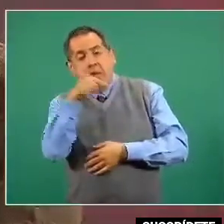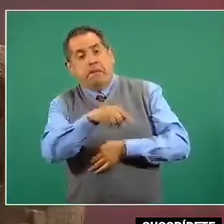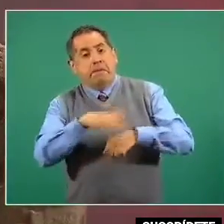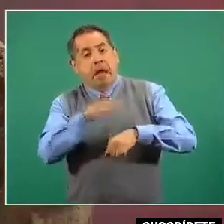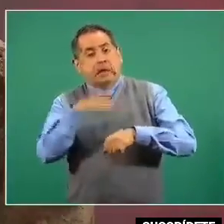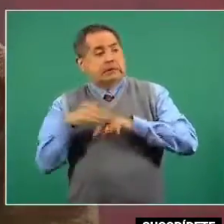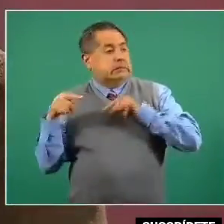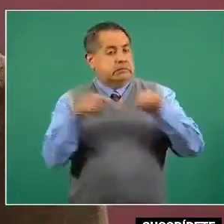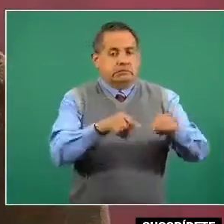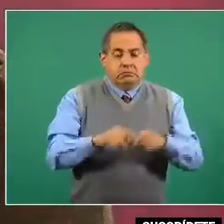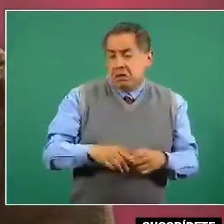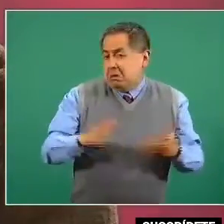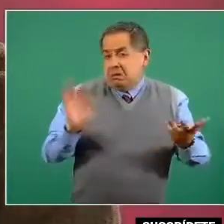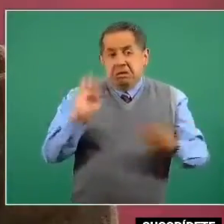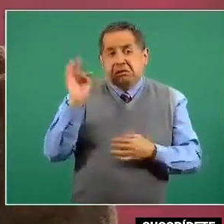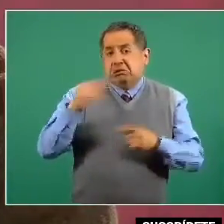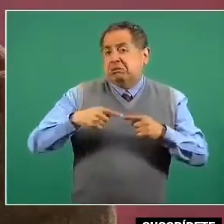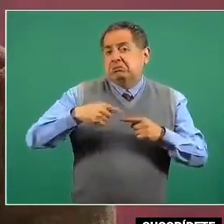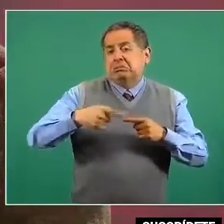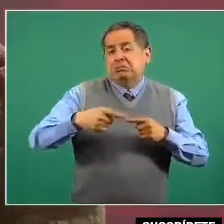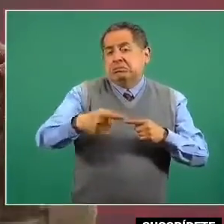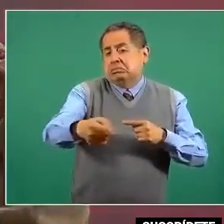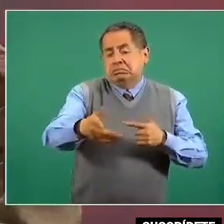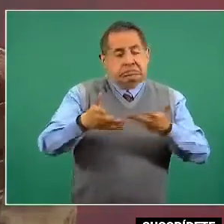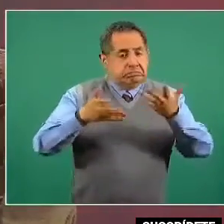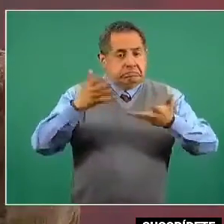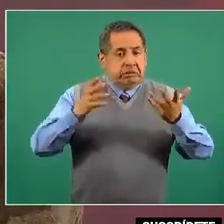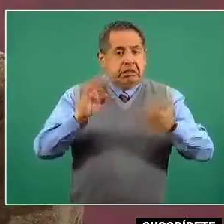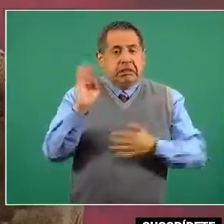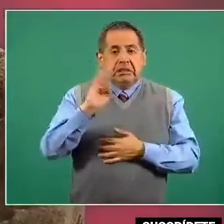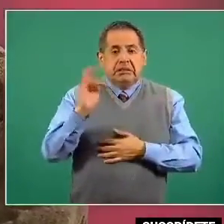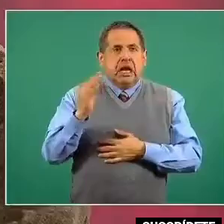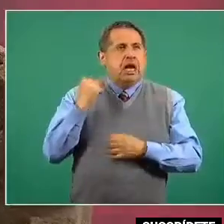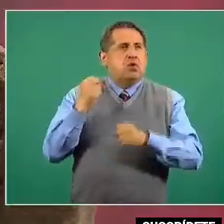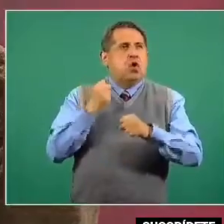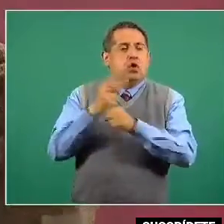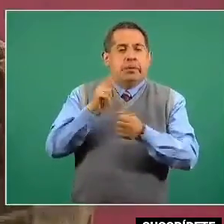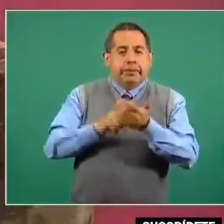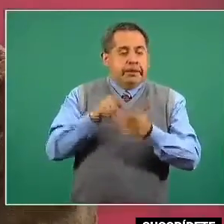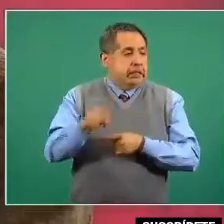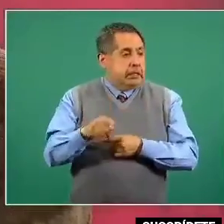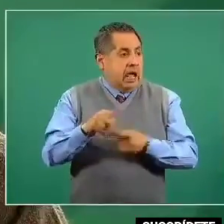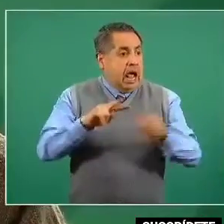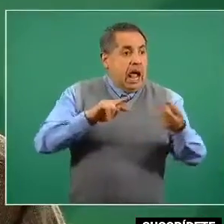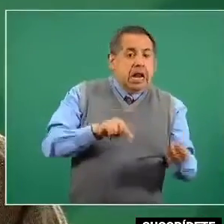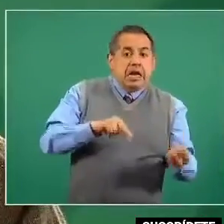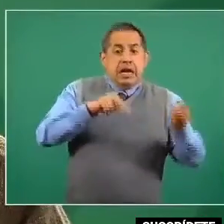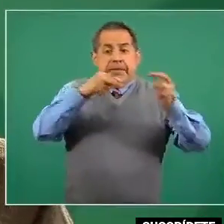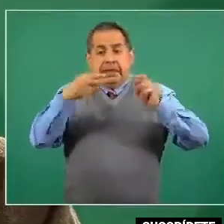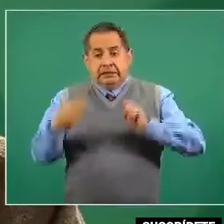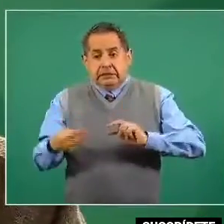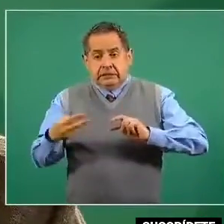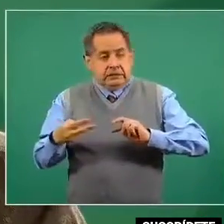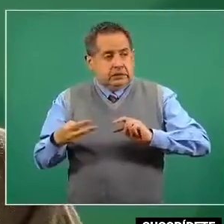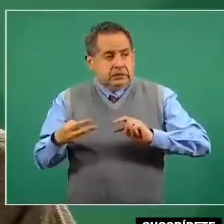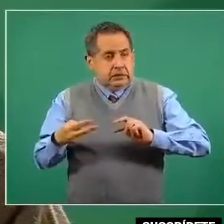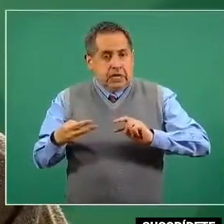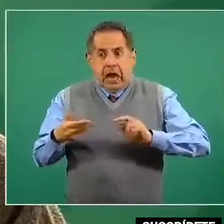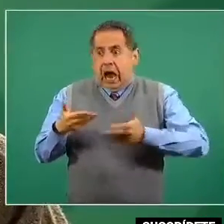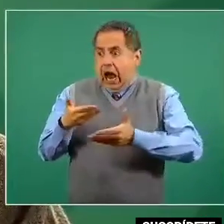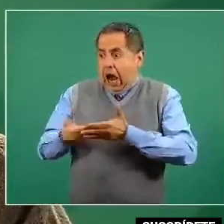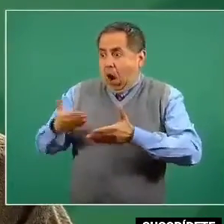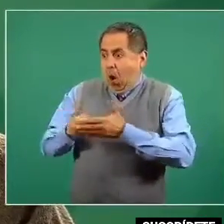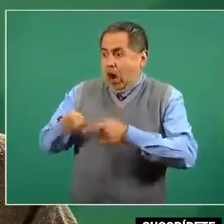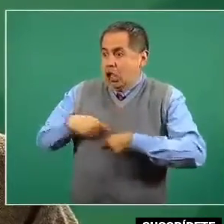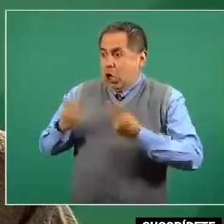día de mañana o a lo largo de la epidemia ha ocurrido durante 2020 que sea al revés, que quien hoy está ayudando antes